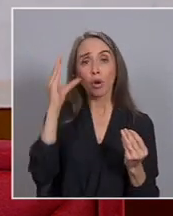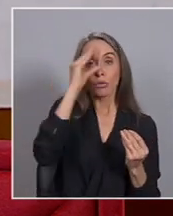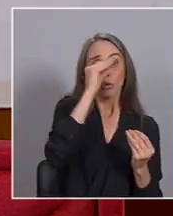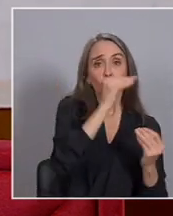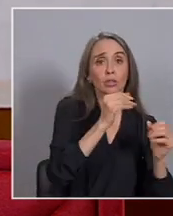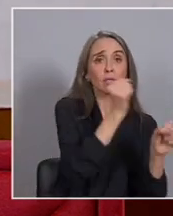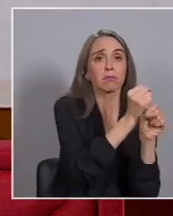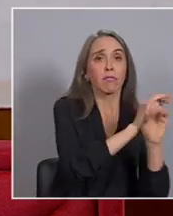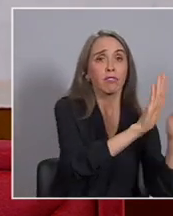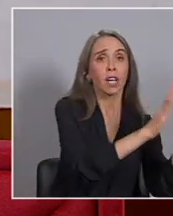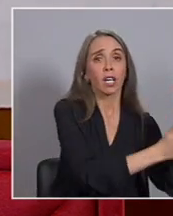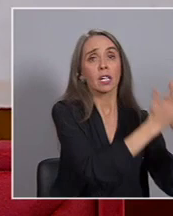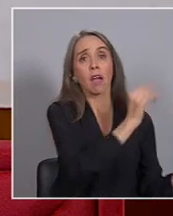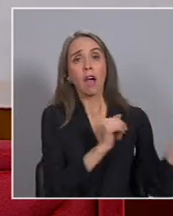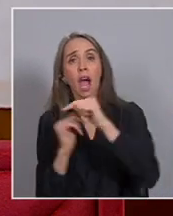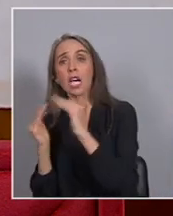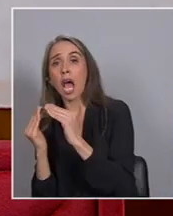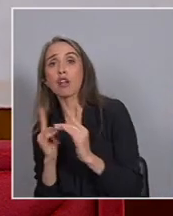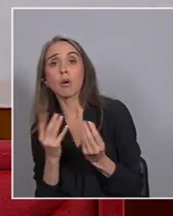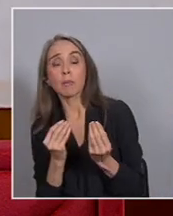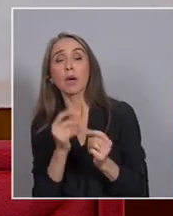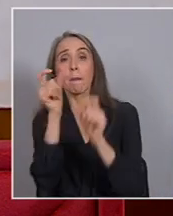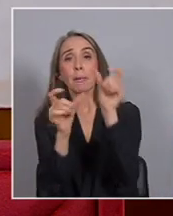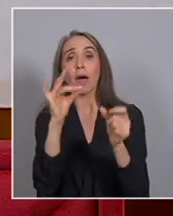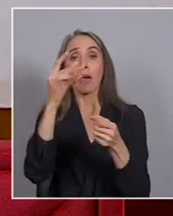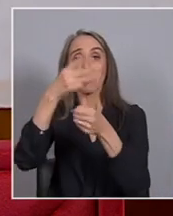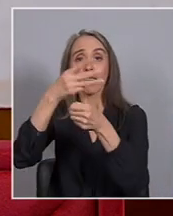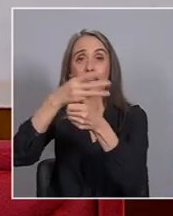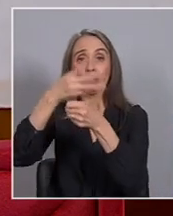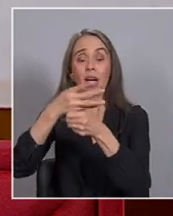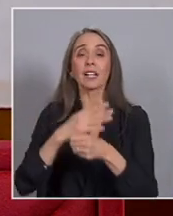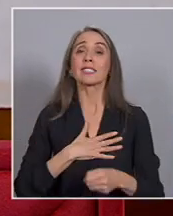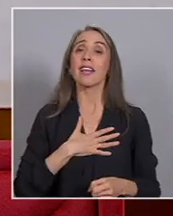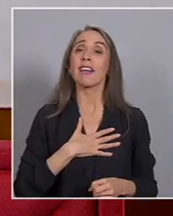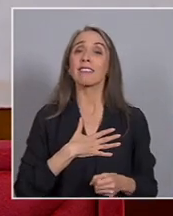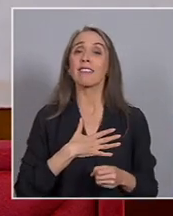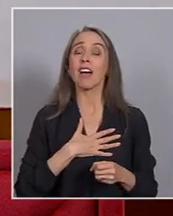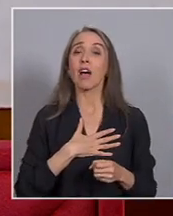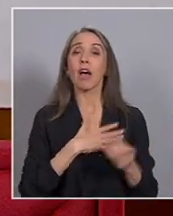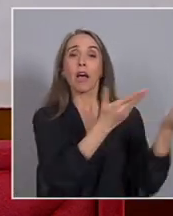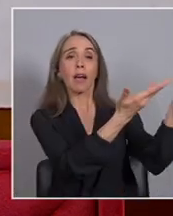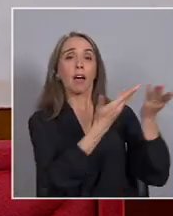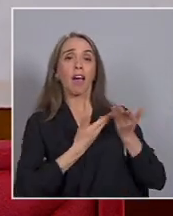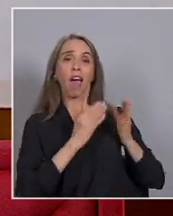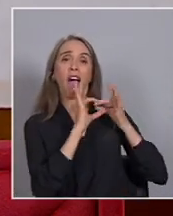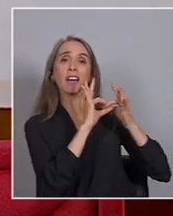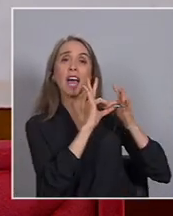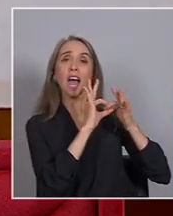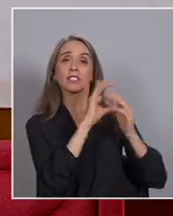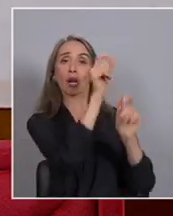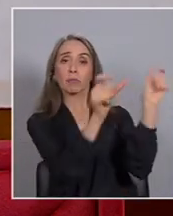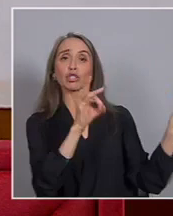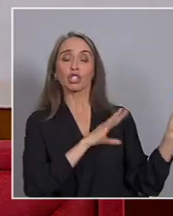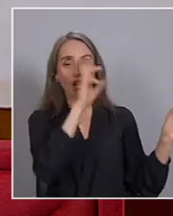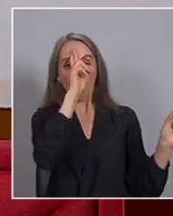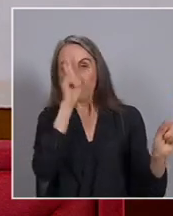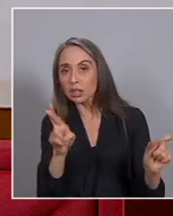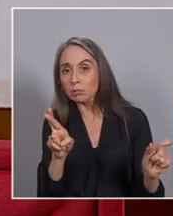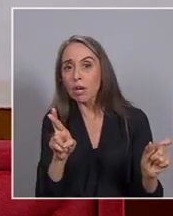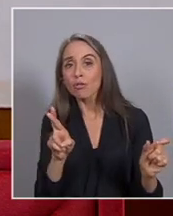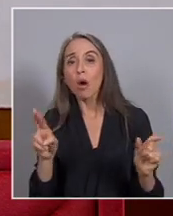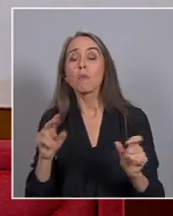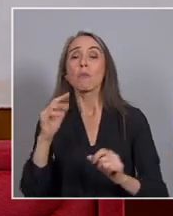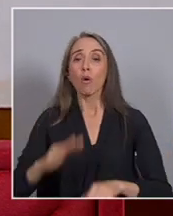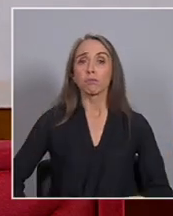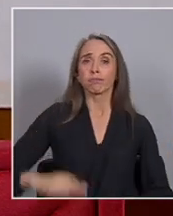noche, en donde las personas mayores sientan la gratitud y el respeto de sus compatriotas por todo lo que le